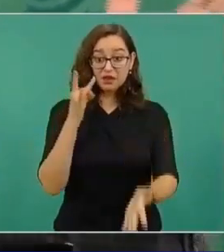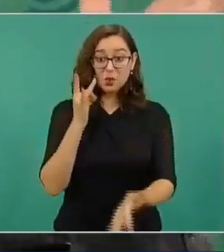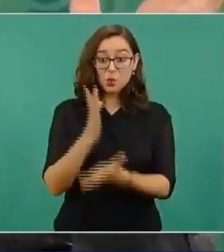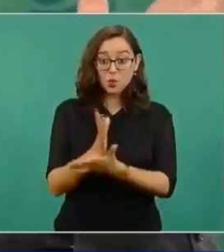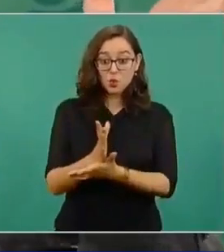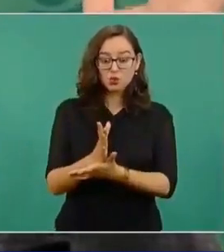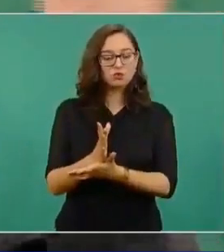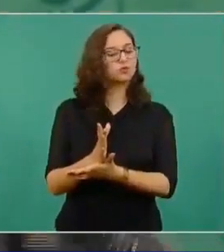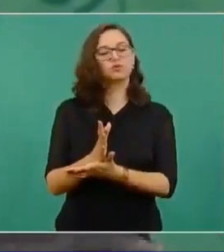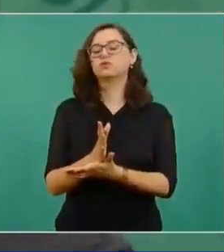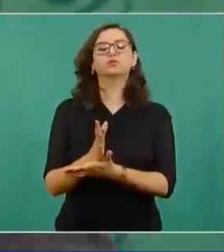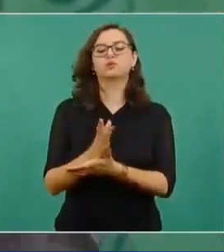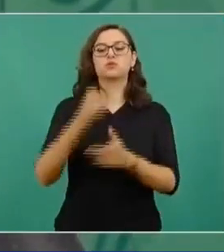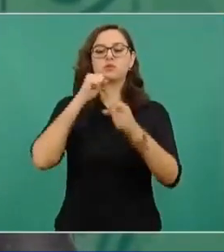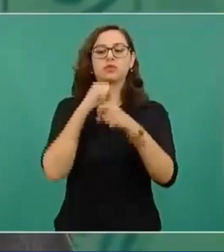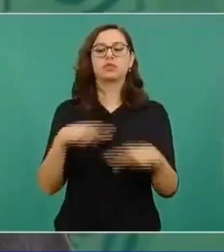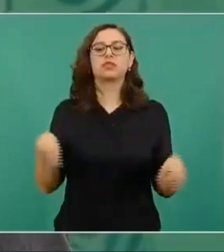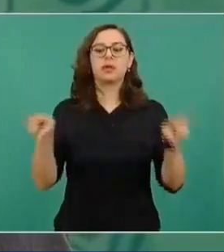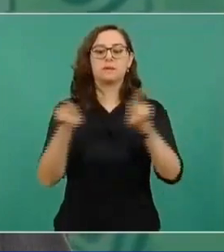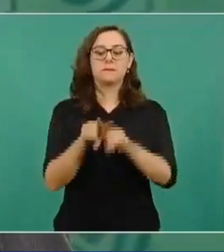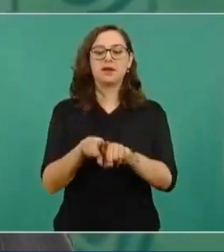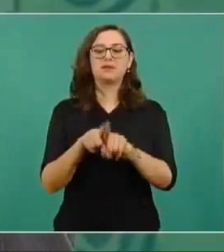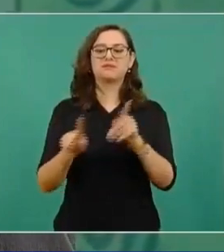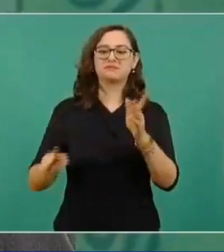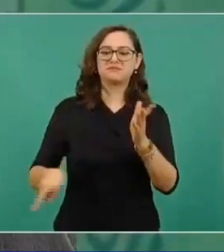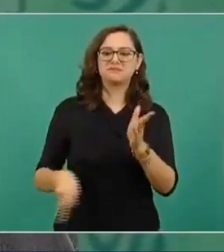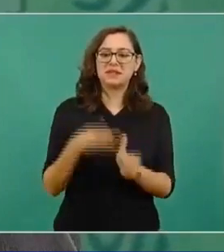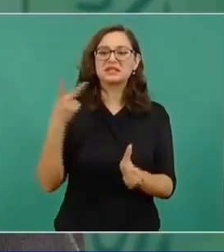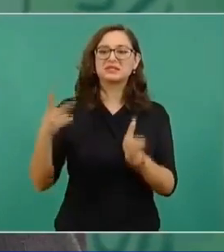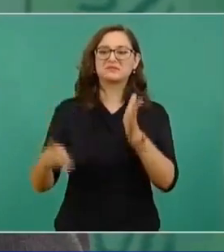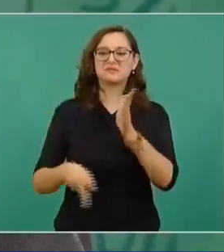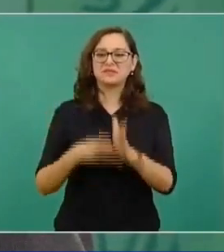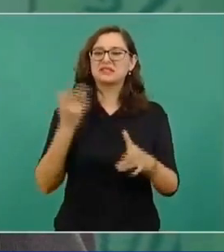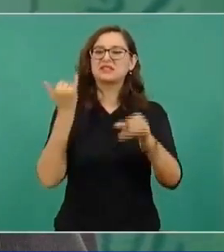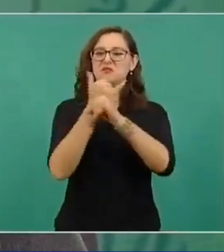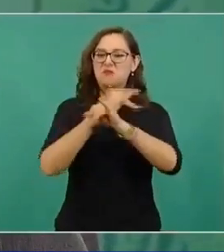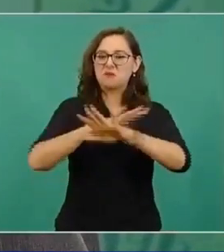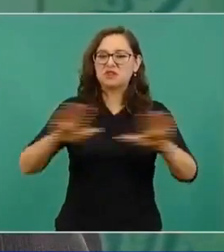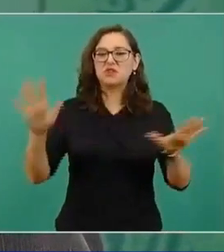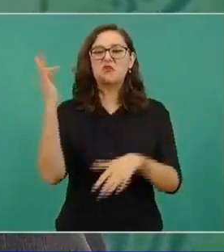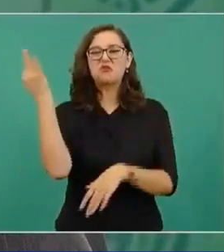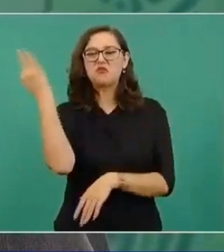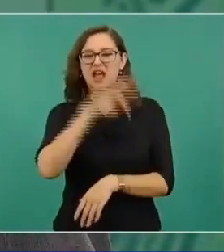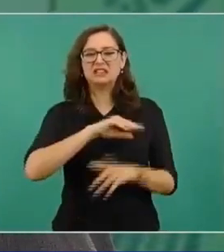sino todo el bombardeo de desinformación.